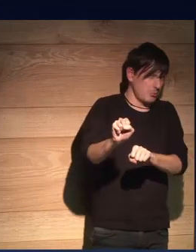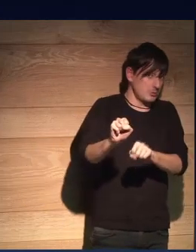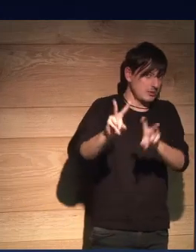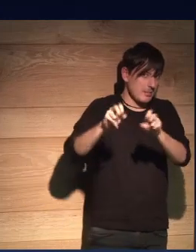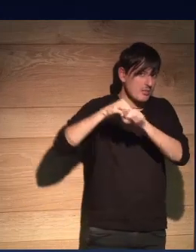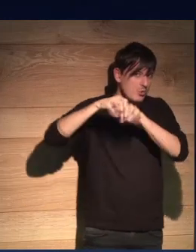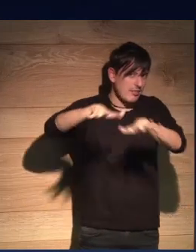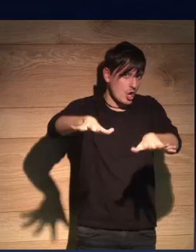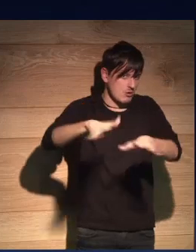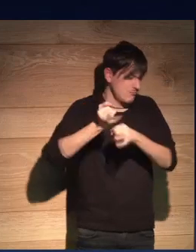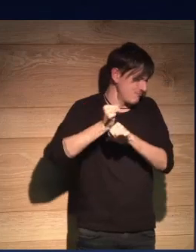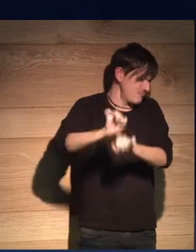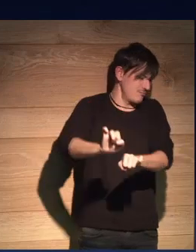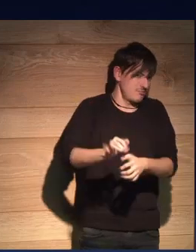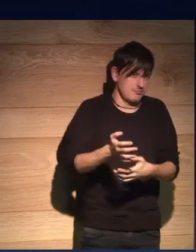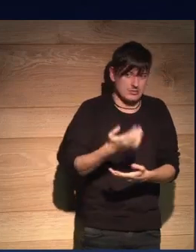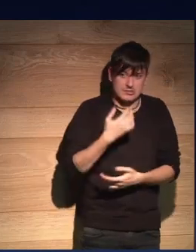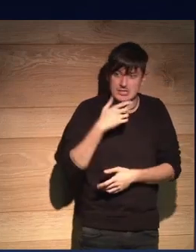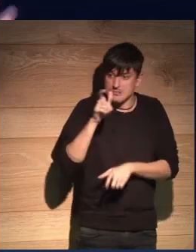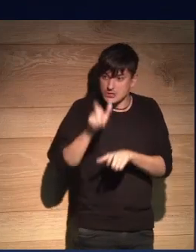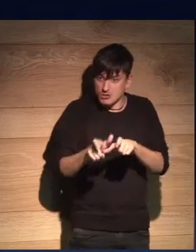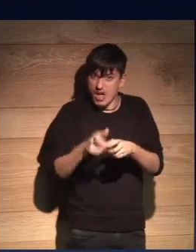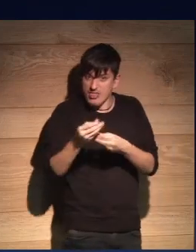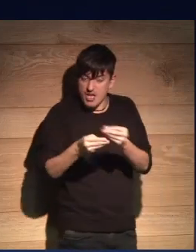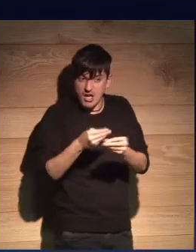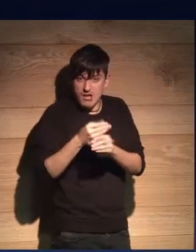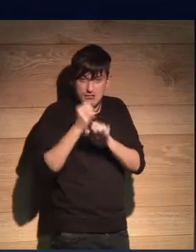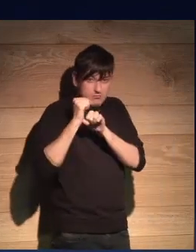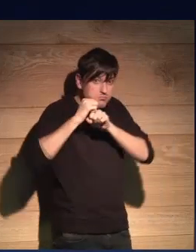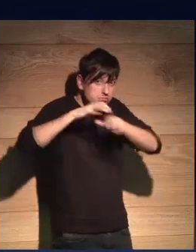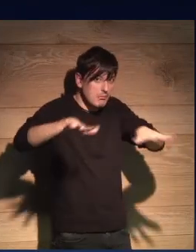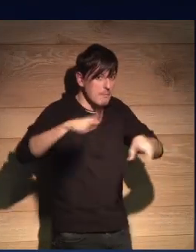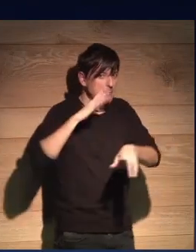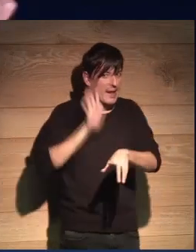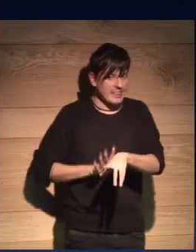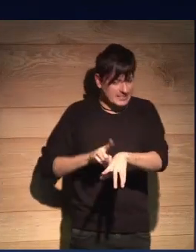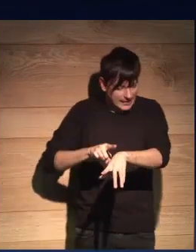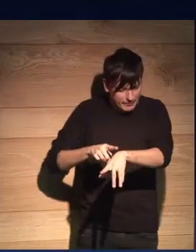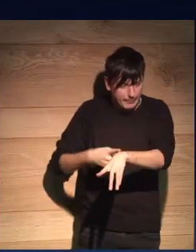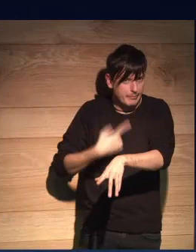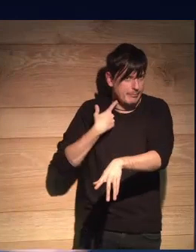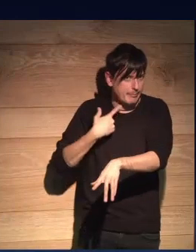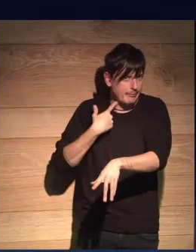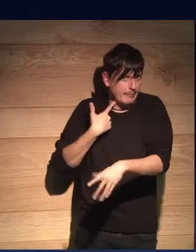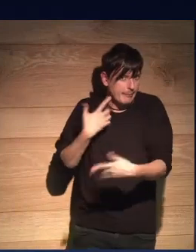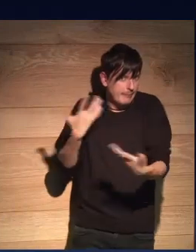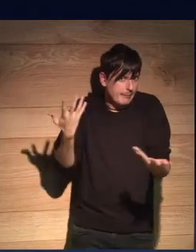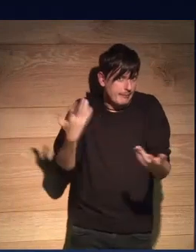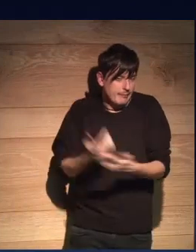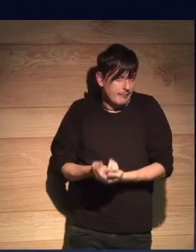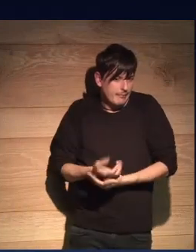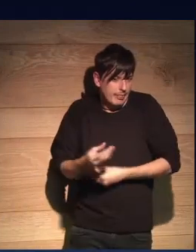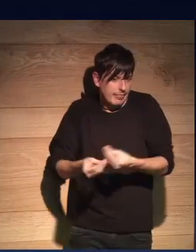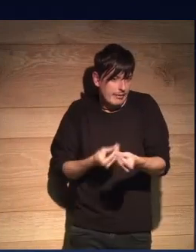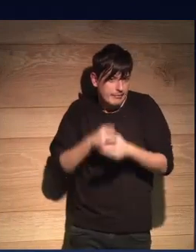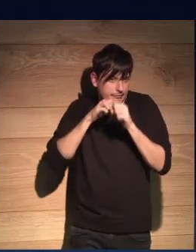divulgación. Y al que hacía divulgación lo miraba como que estaba perdiendo el tiempo, o como se dedicaba, como el que le da por coleccionar bonsáis, pues se dedicaba a